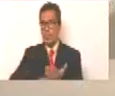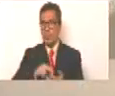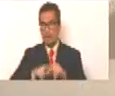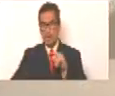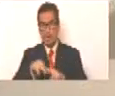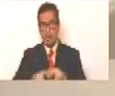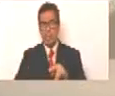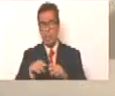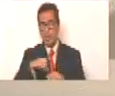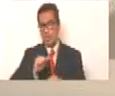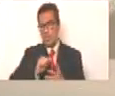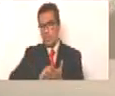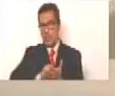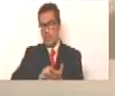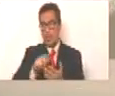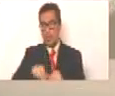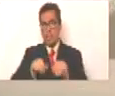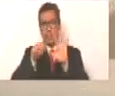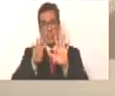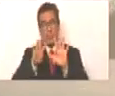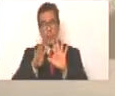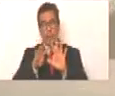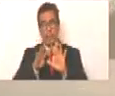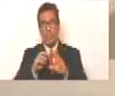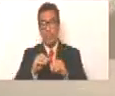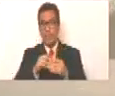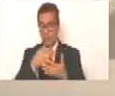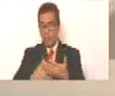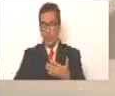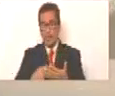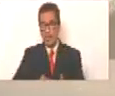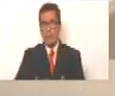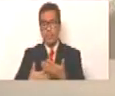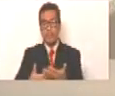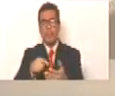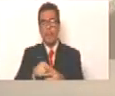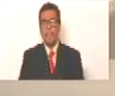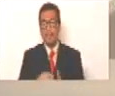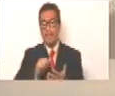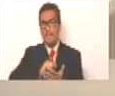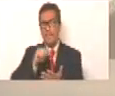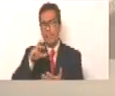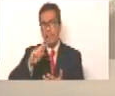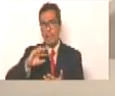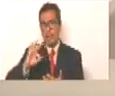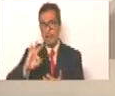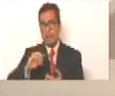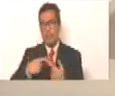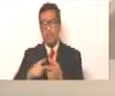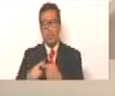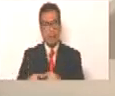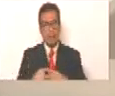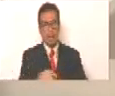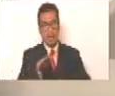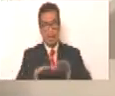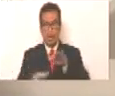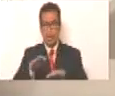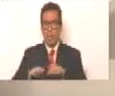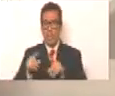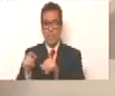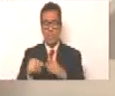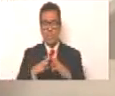el artículo 19, quedando redactado de la manera siguiente. Epígrafe, biodiversidad y equilibrio ecológico. Es todo,